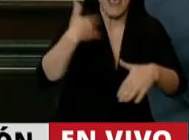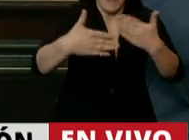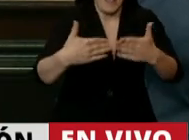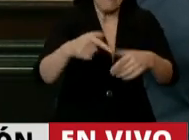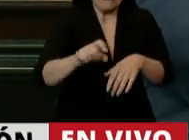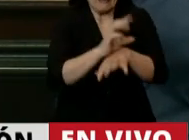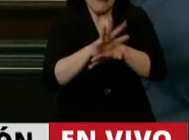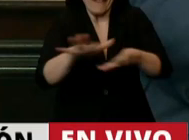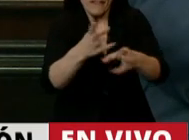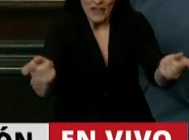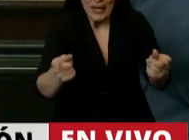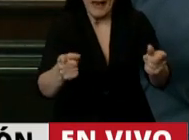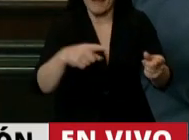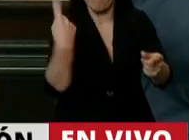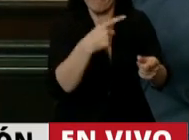poder recuperarnos.